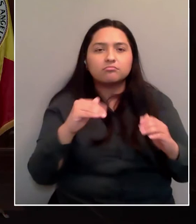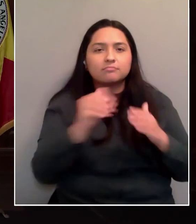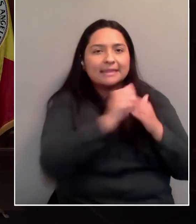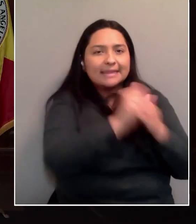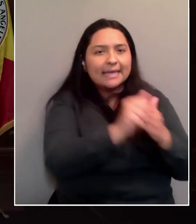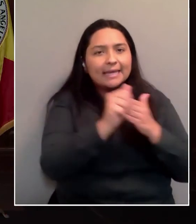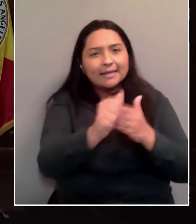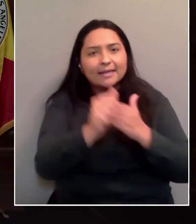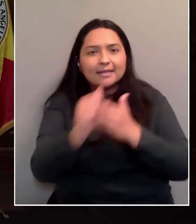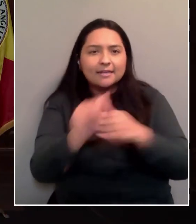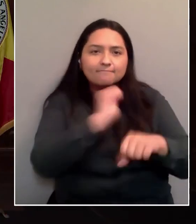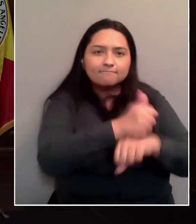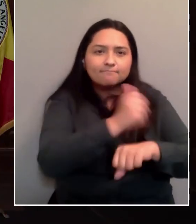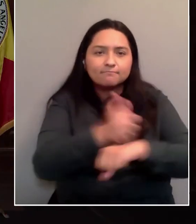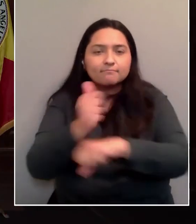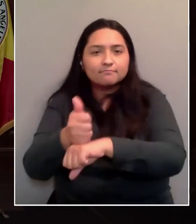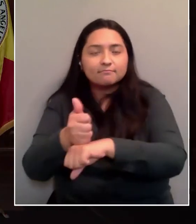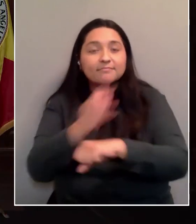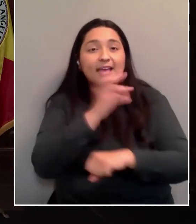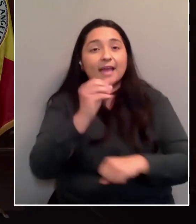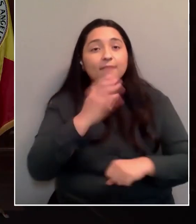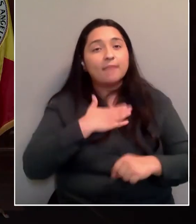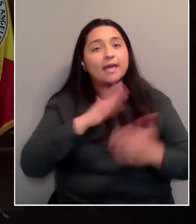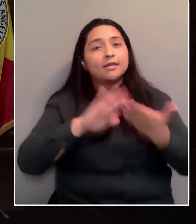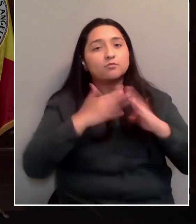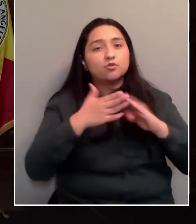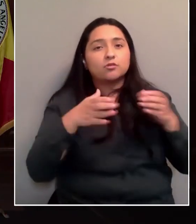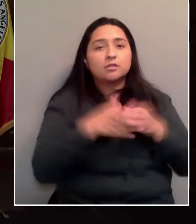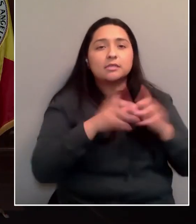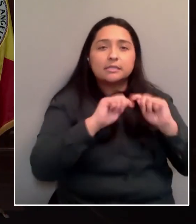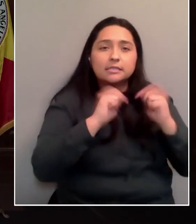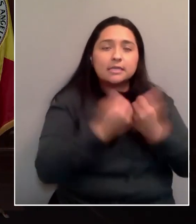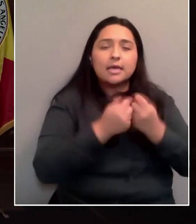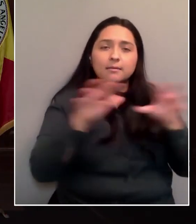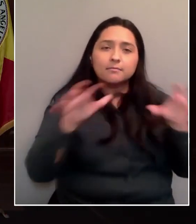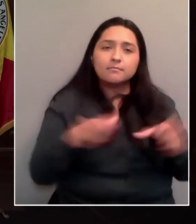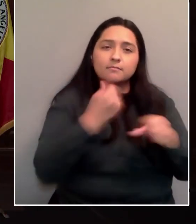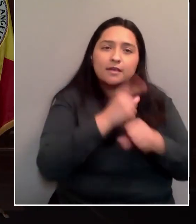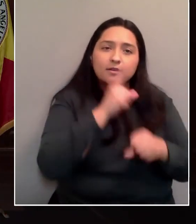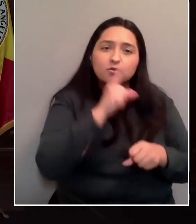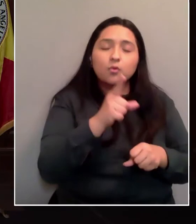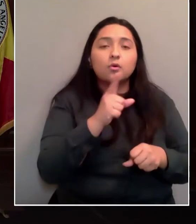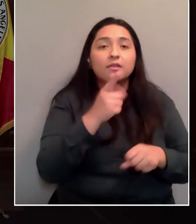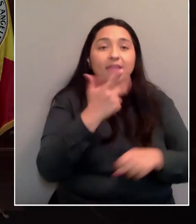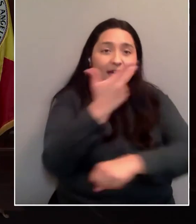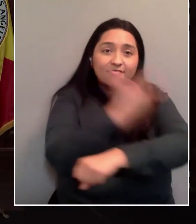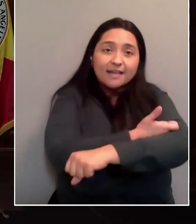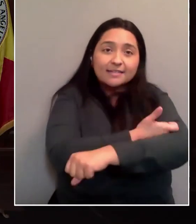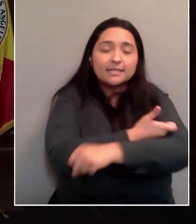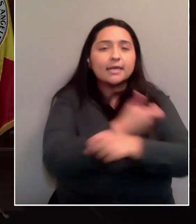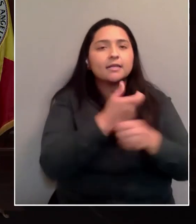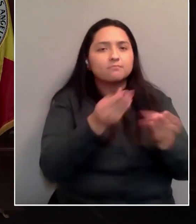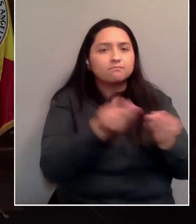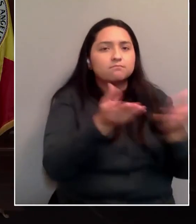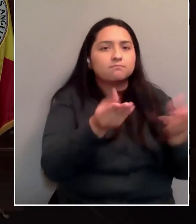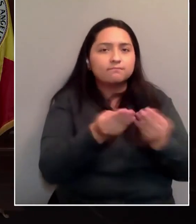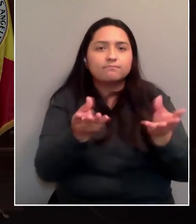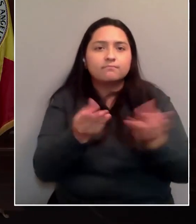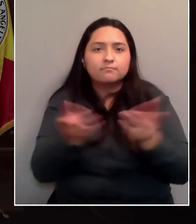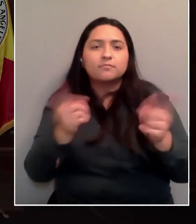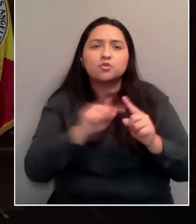comunitario, quienes están trabajando para asegurar que las vacunas lleguen a las personas que más las